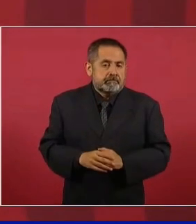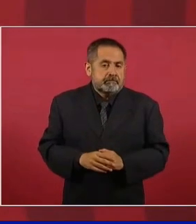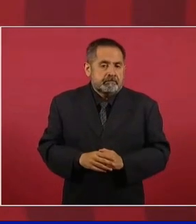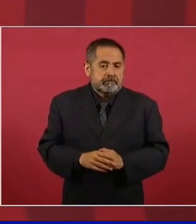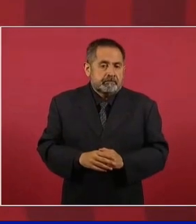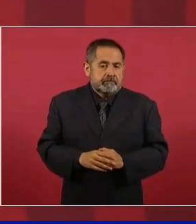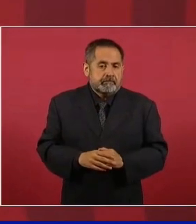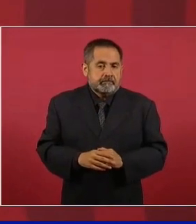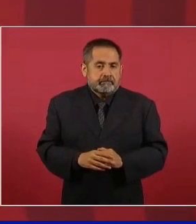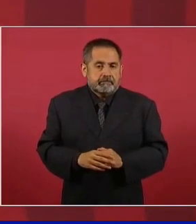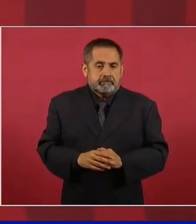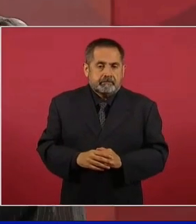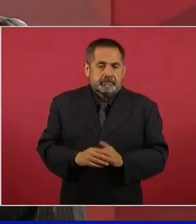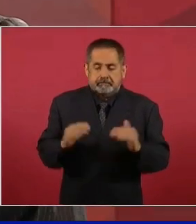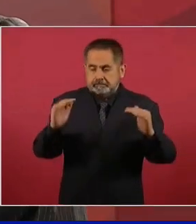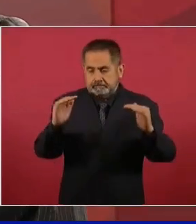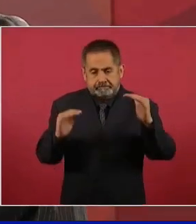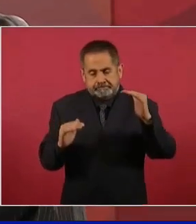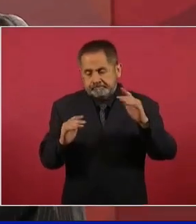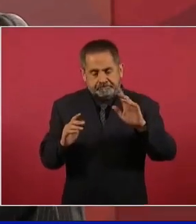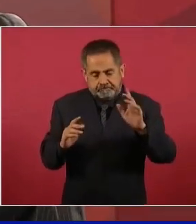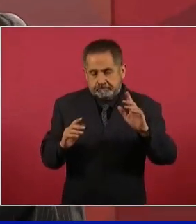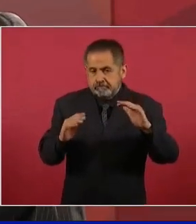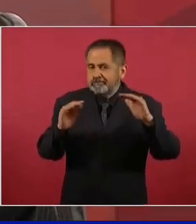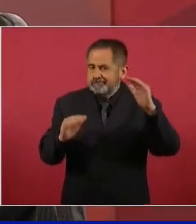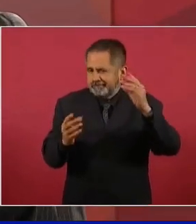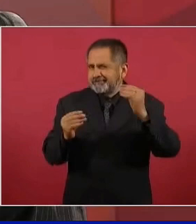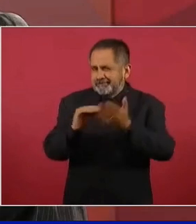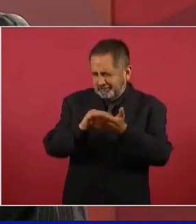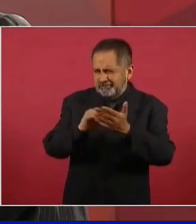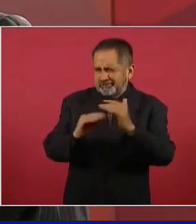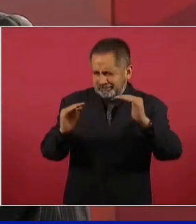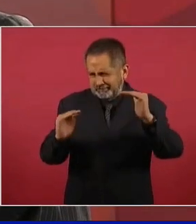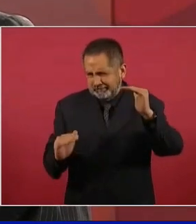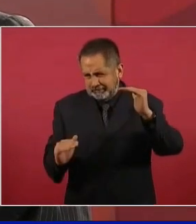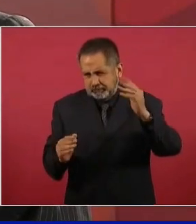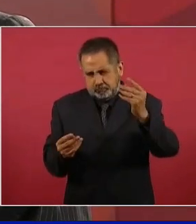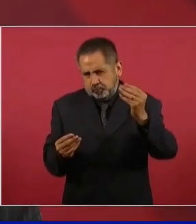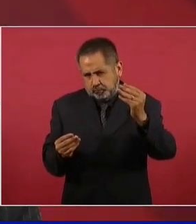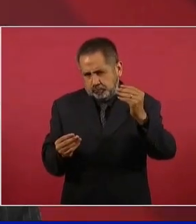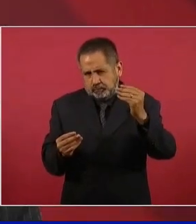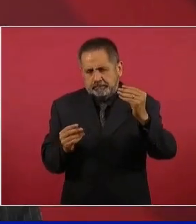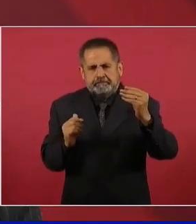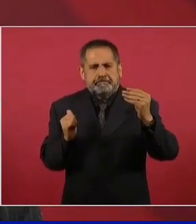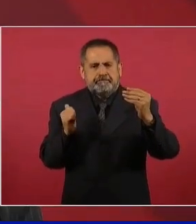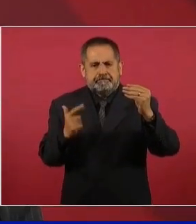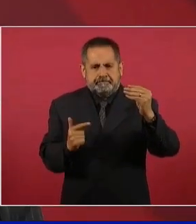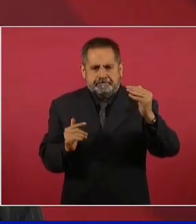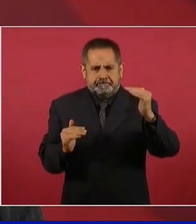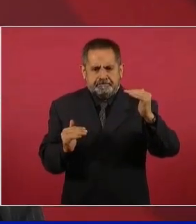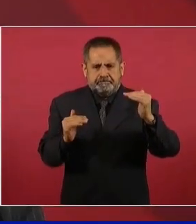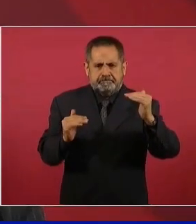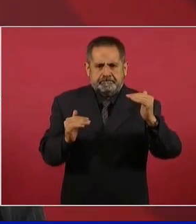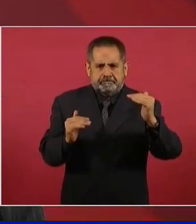que es todavía monstruosa en nuestro país,